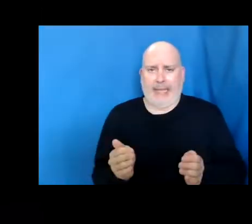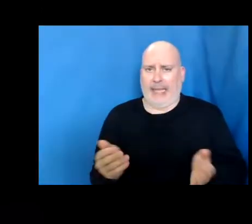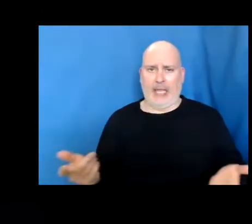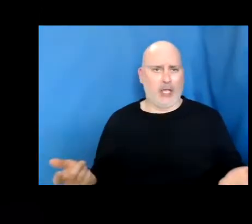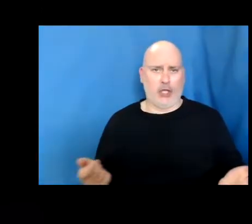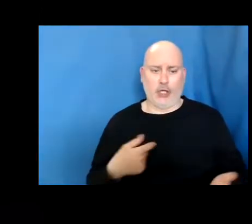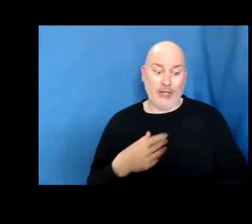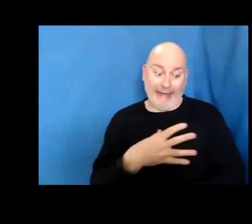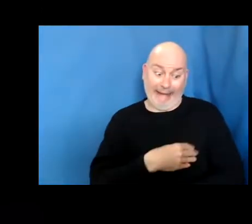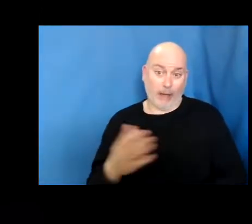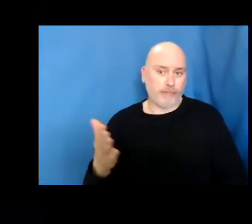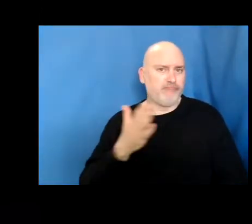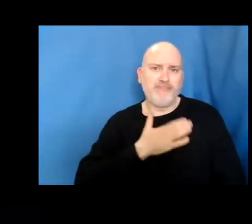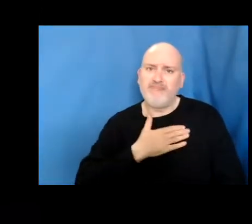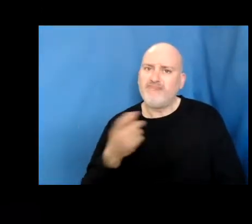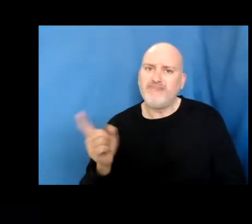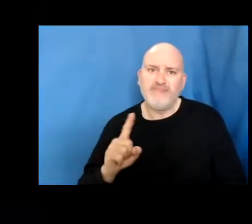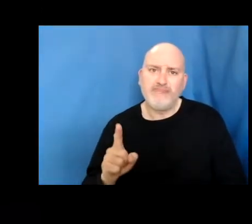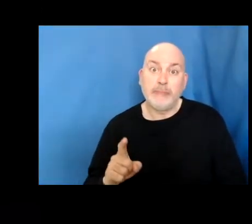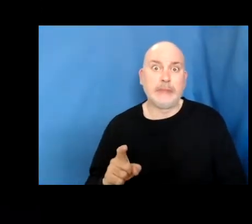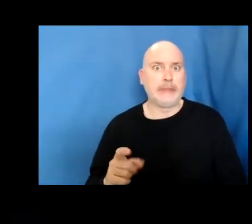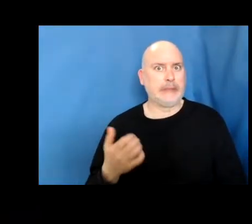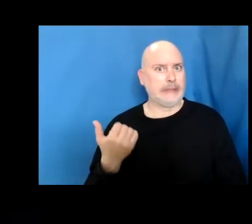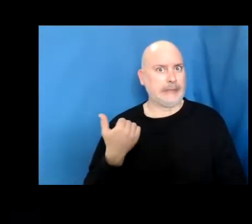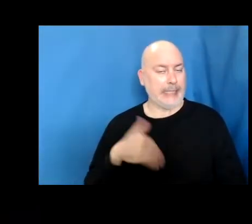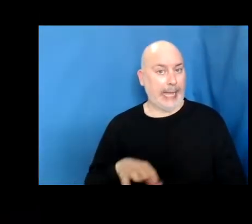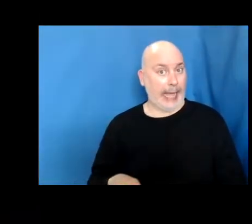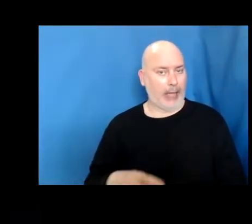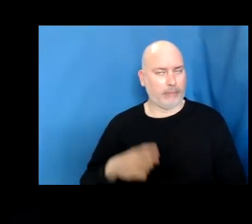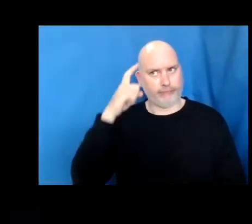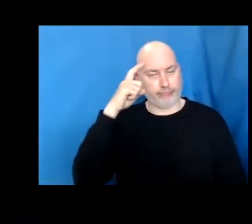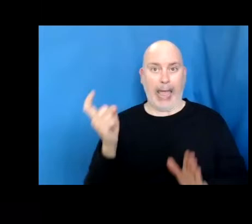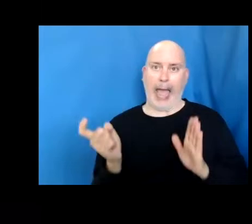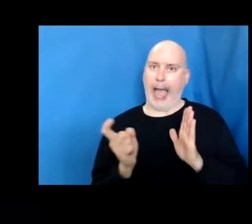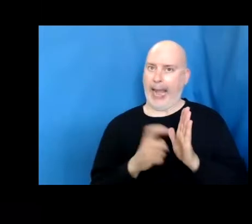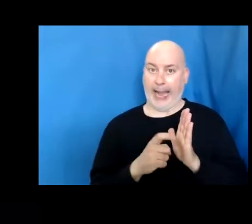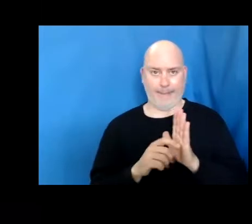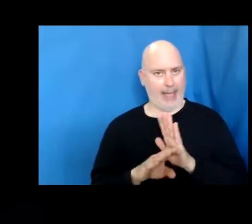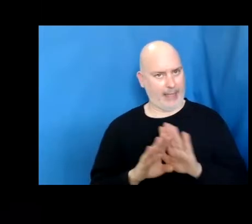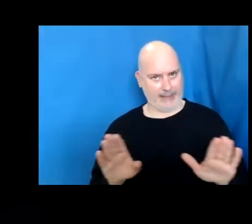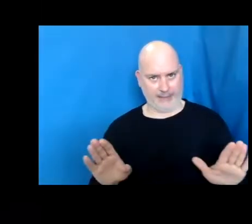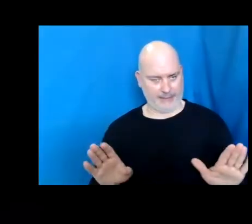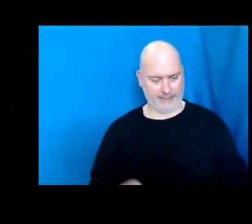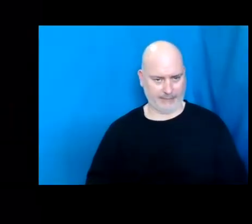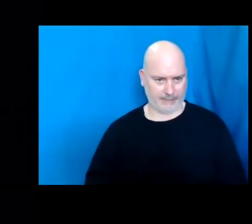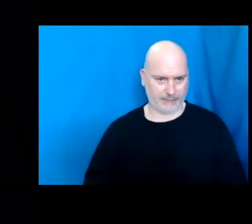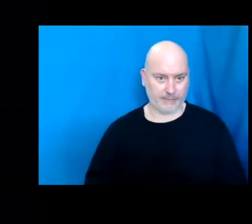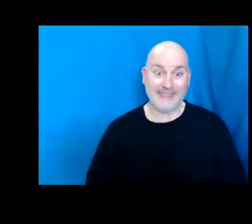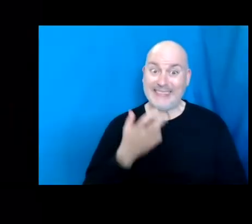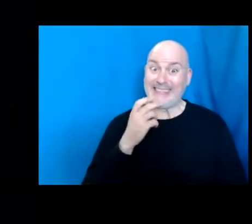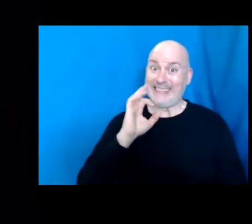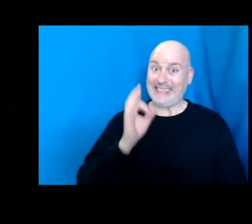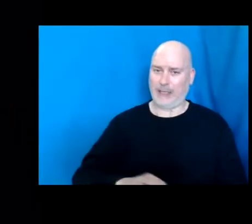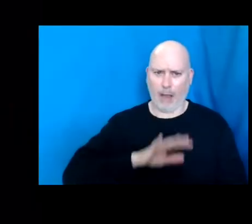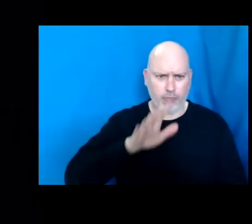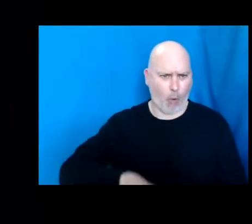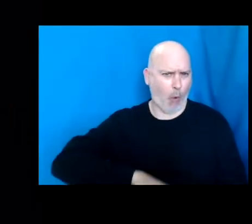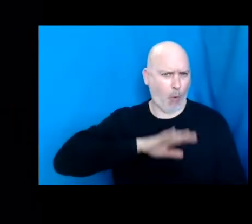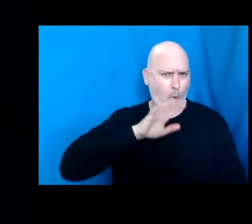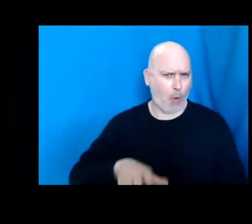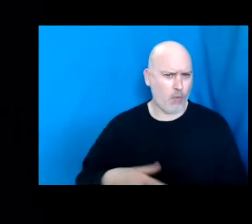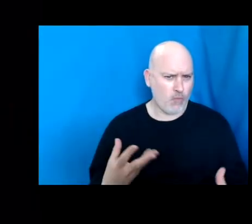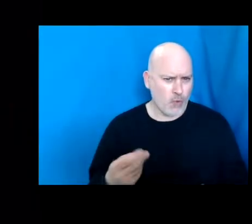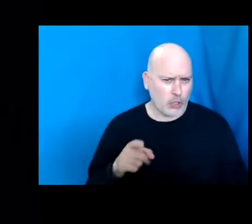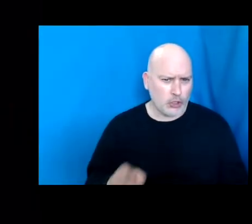las tomas, tenemos que encender el interruptor de alerta. Si el niño vomita mucho,